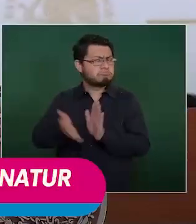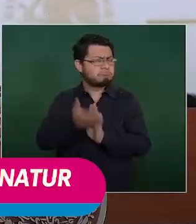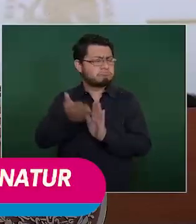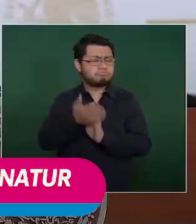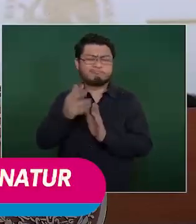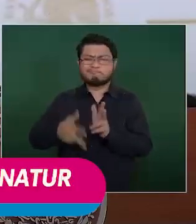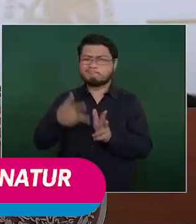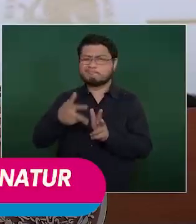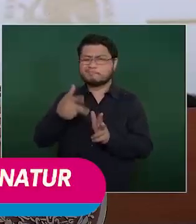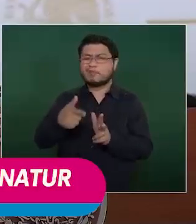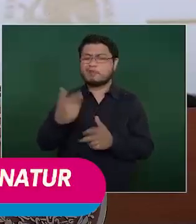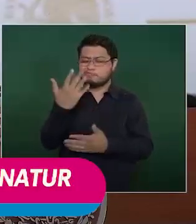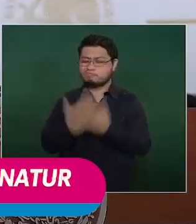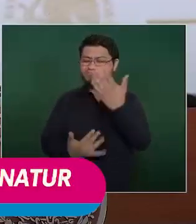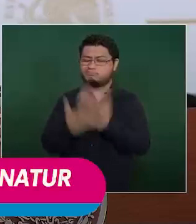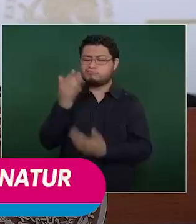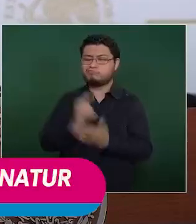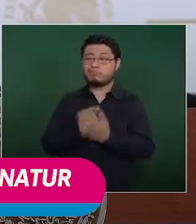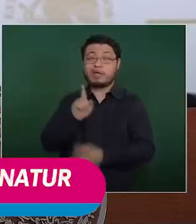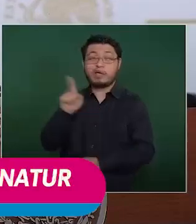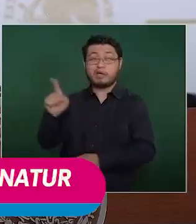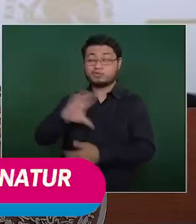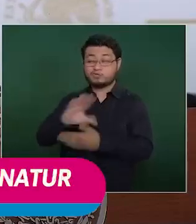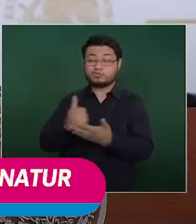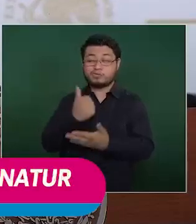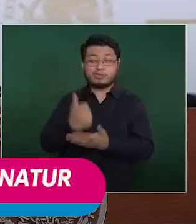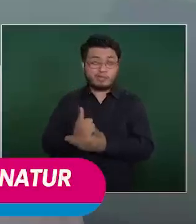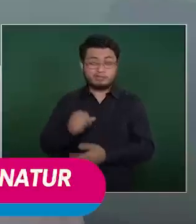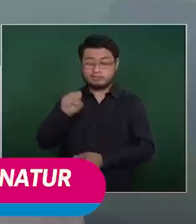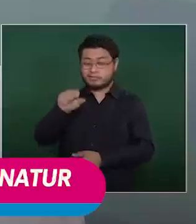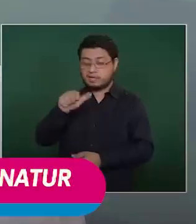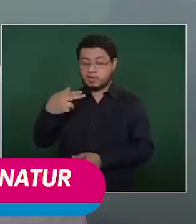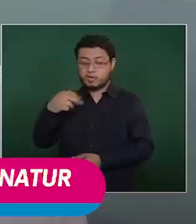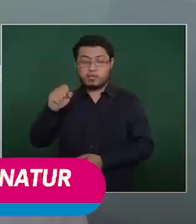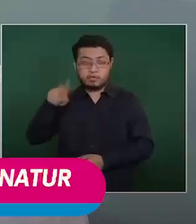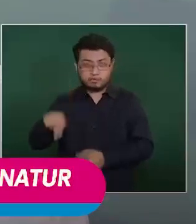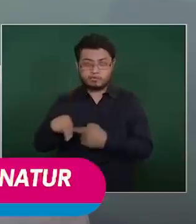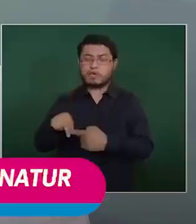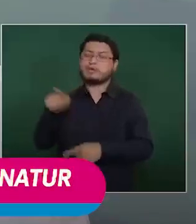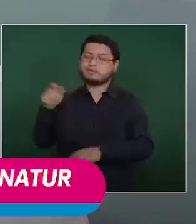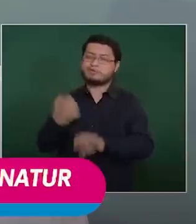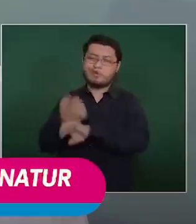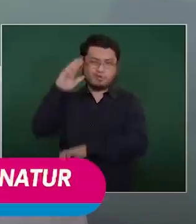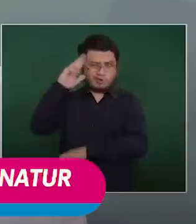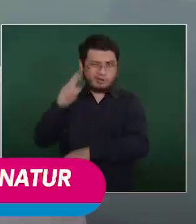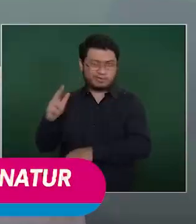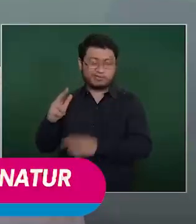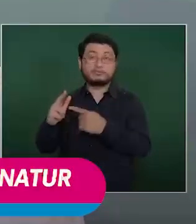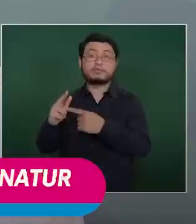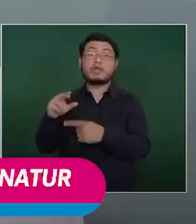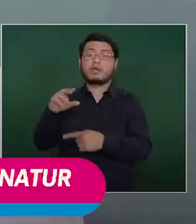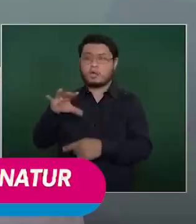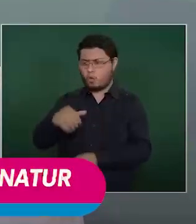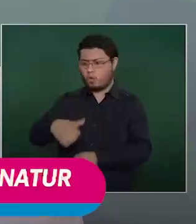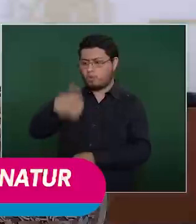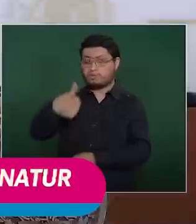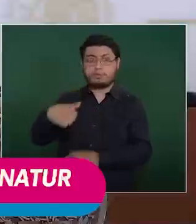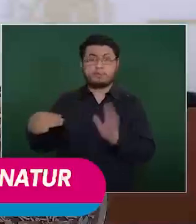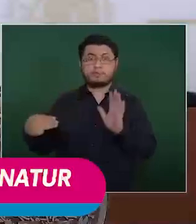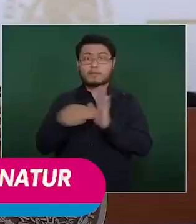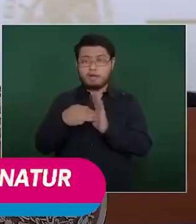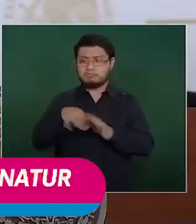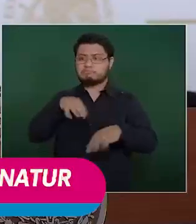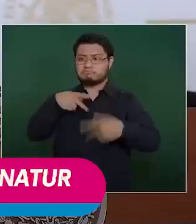manos mexicanas en Ciudad Sahagún, en el estado de Hidalgo, con lo que se están generando más de 11.000 empleos.